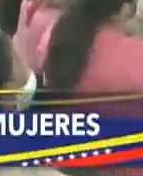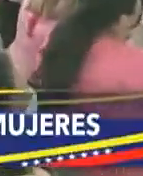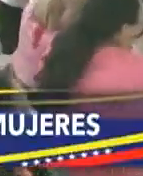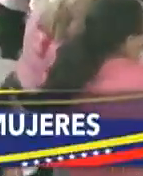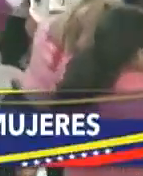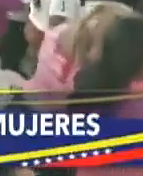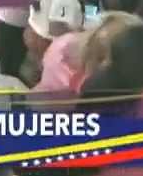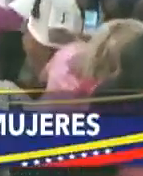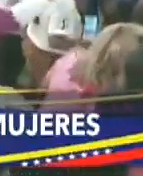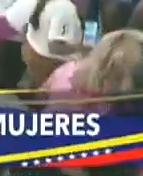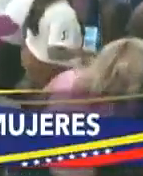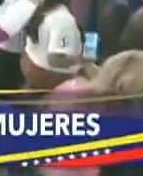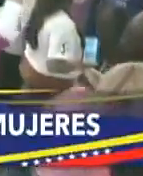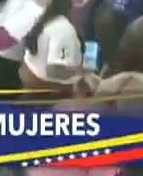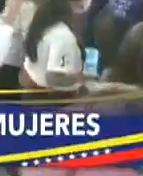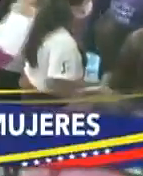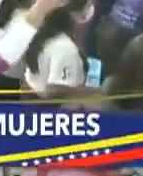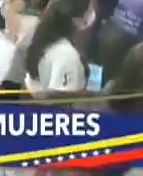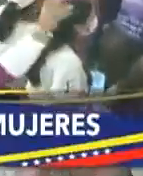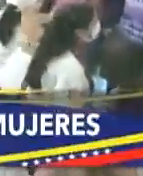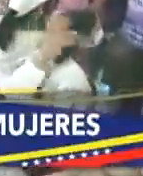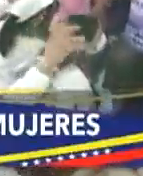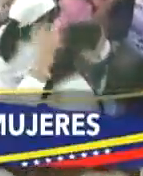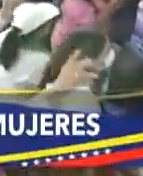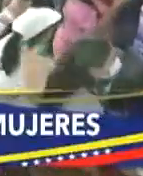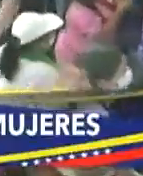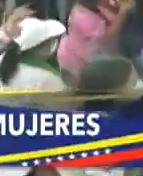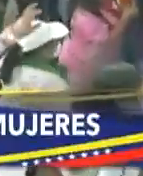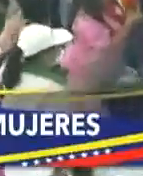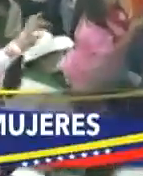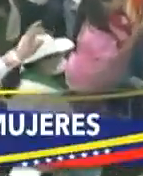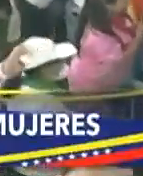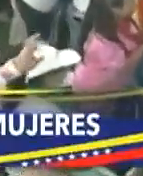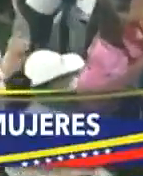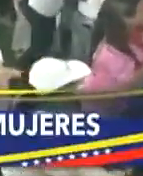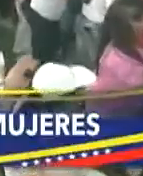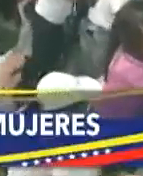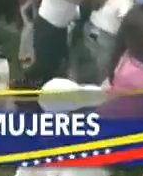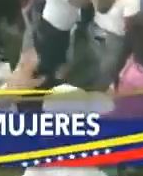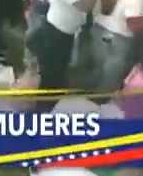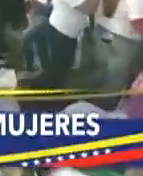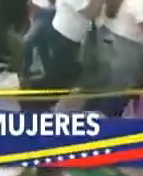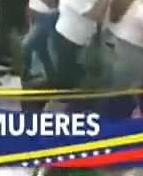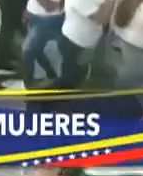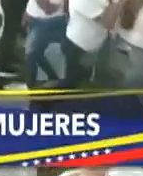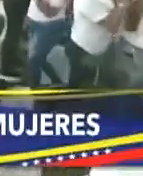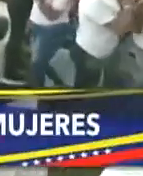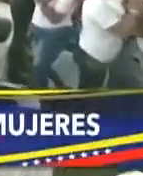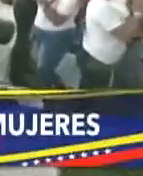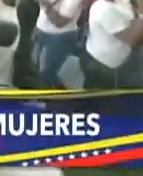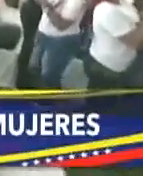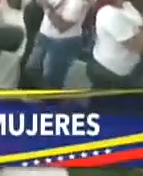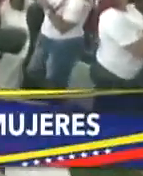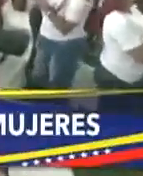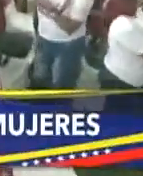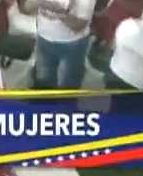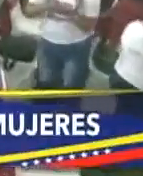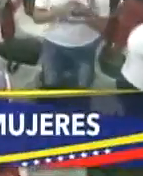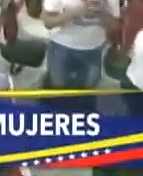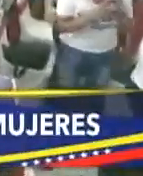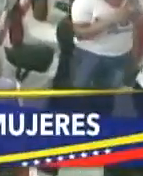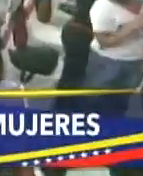de Mujeres con el presidente constitucional de la República Bolivariana de Venezuela, Nicolás Maduro Moro, quien es acompañado por